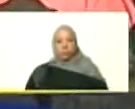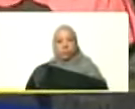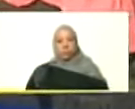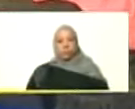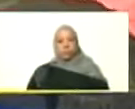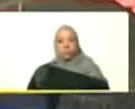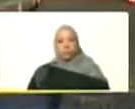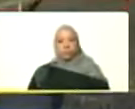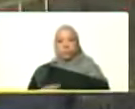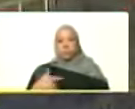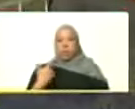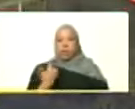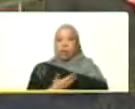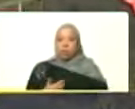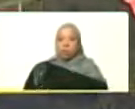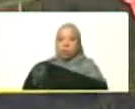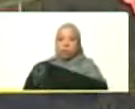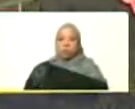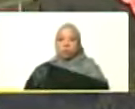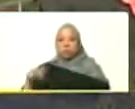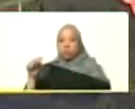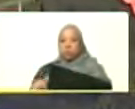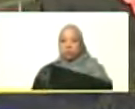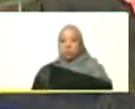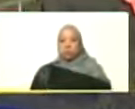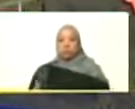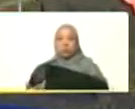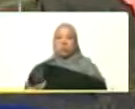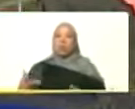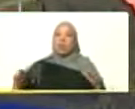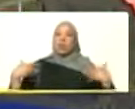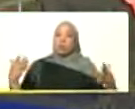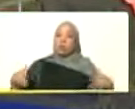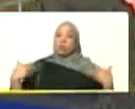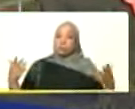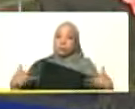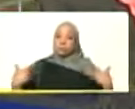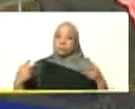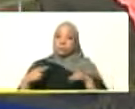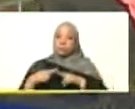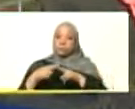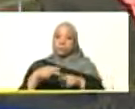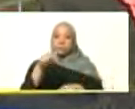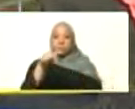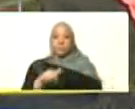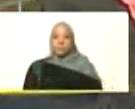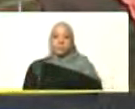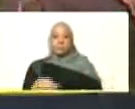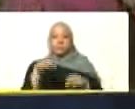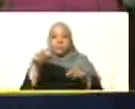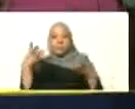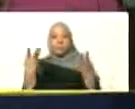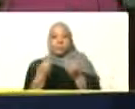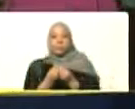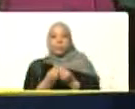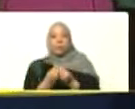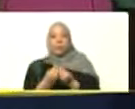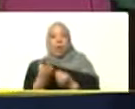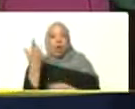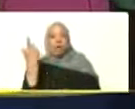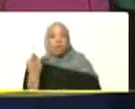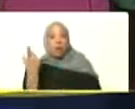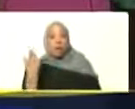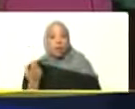Así es, presidente. Bueno, con esta alegría, fíjate, estamos entregando aquí todo el manto asfáltico que va